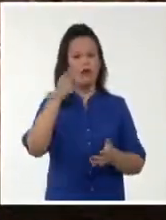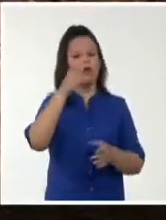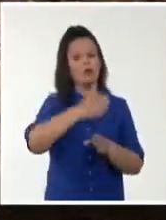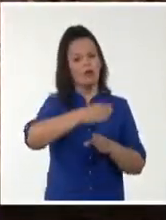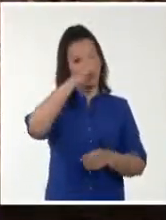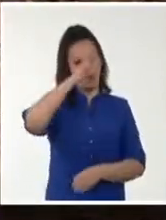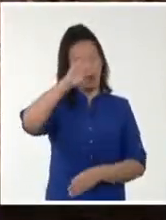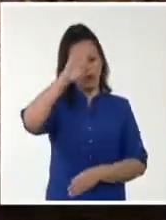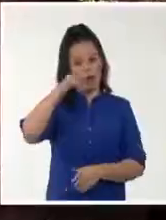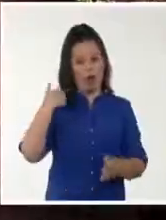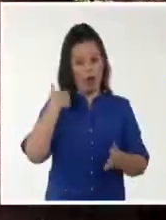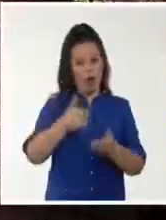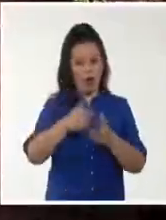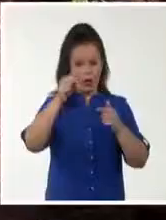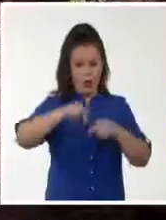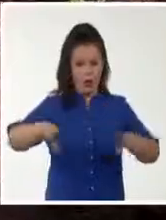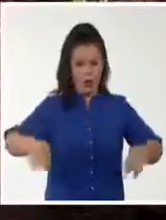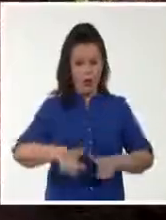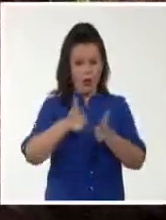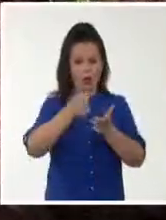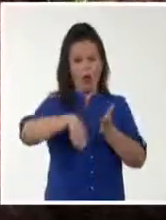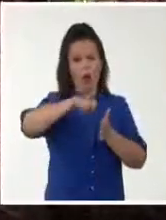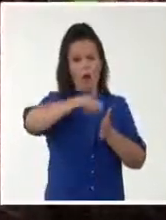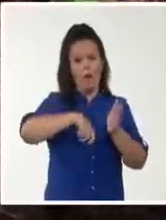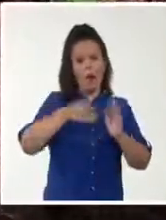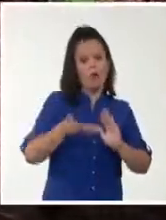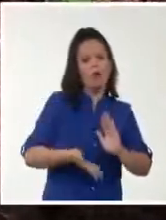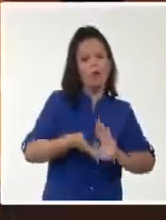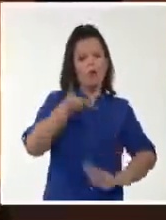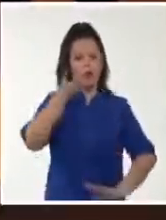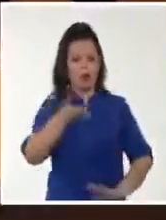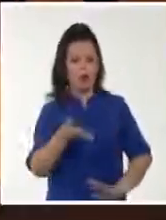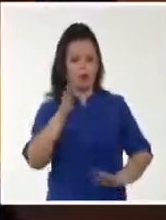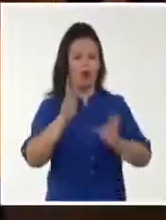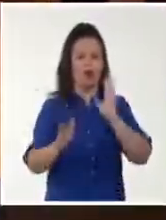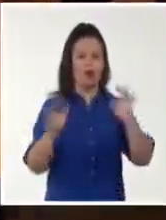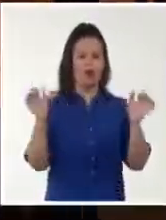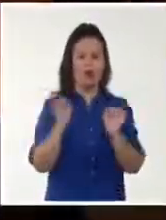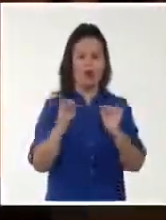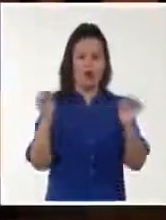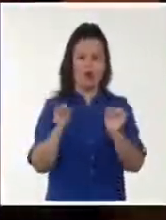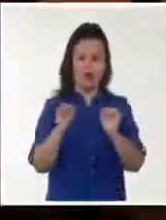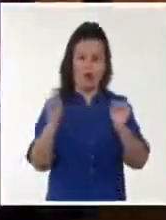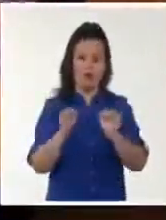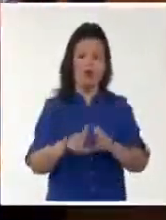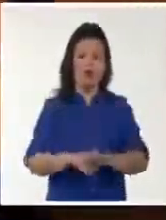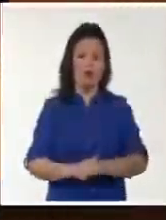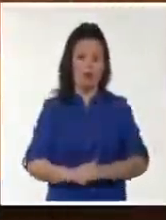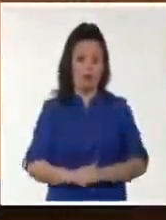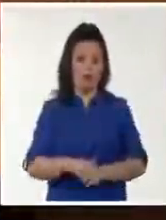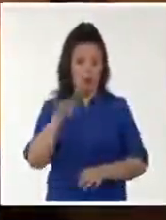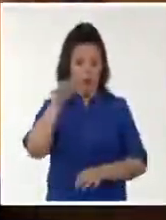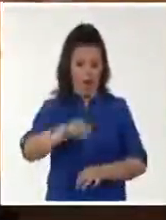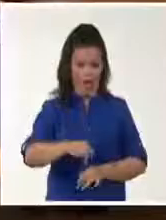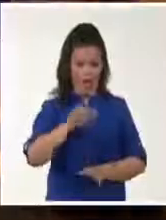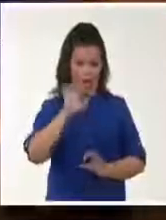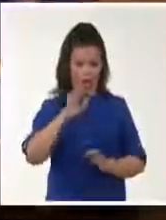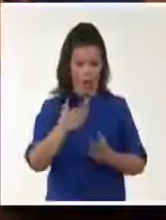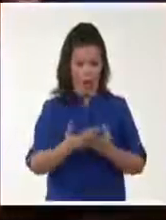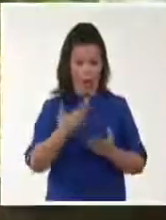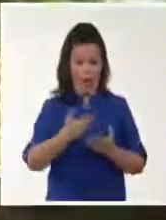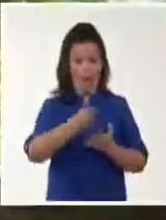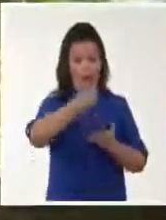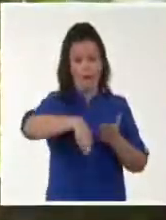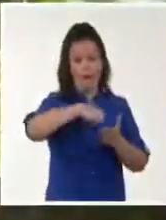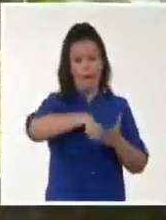sobrecumplió hasta la fecha sus planes de siembra de la campaña de frío con 52 mil 300 hectáreas y sólo en esta empresa se aspira a sembrar